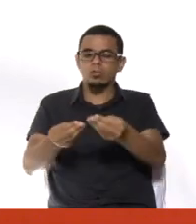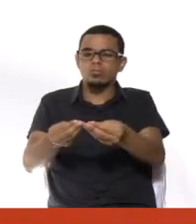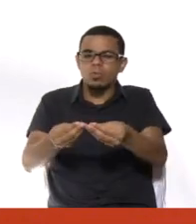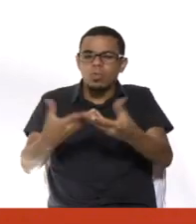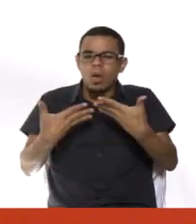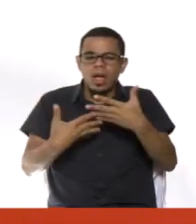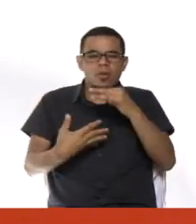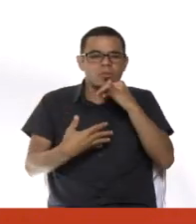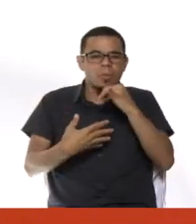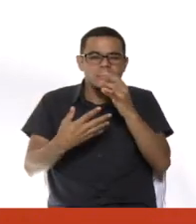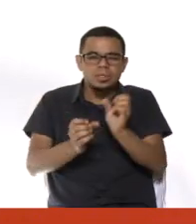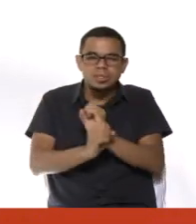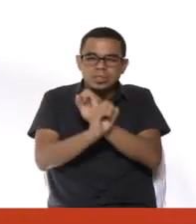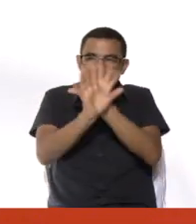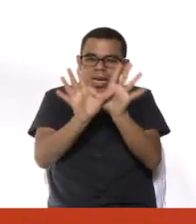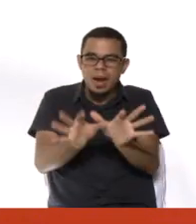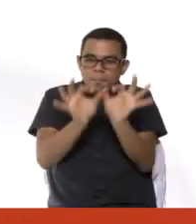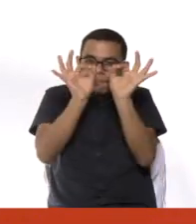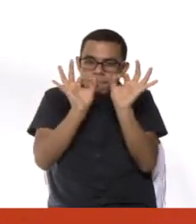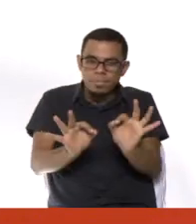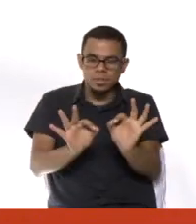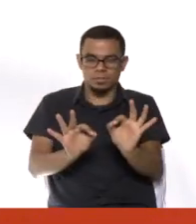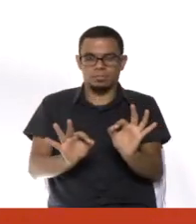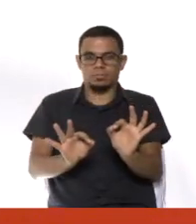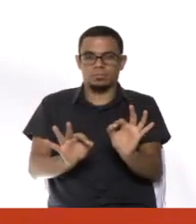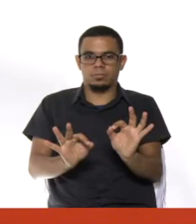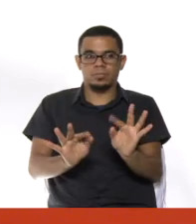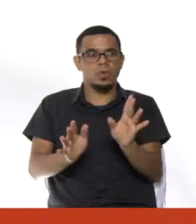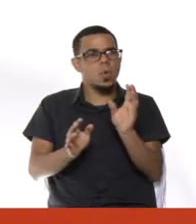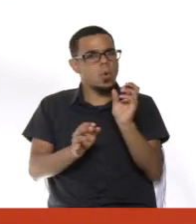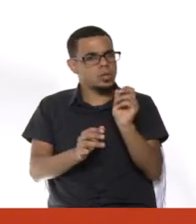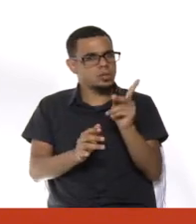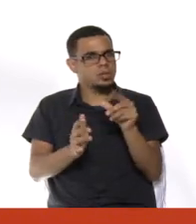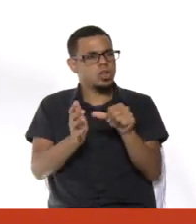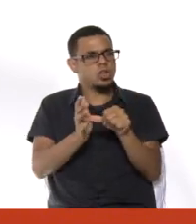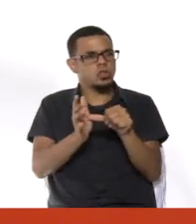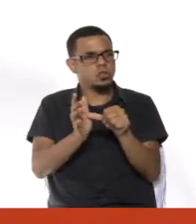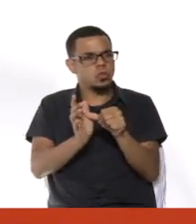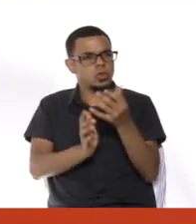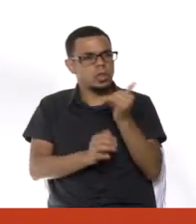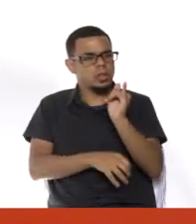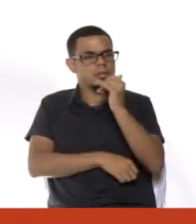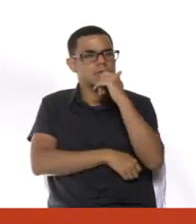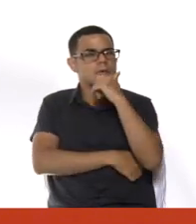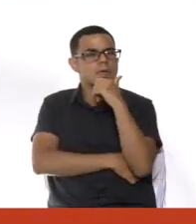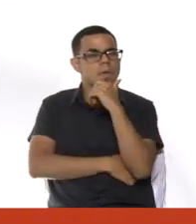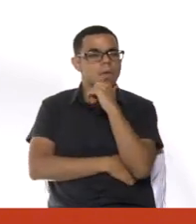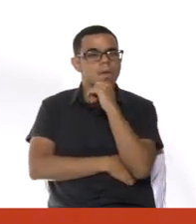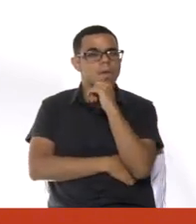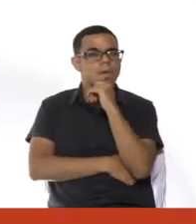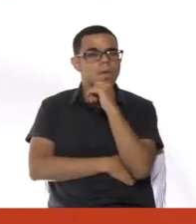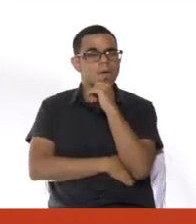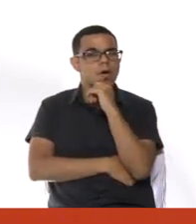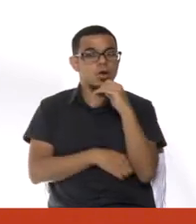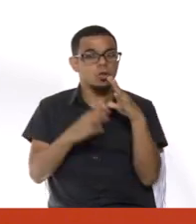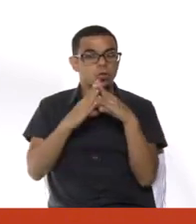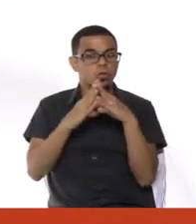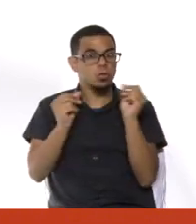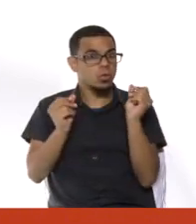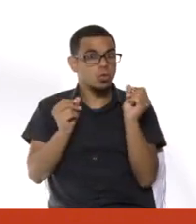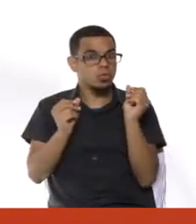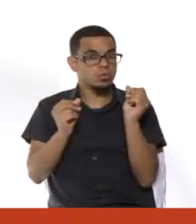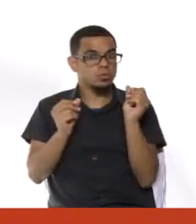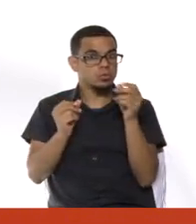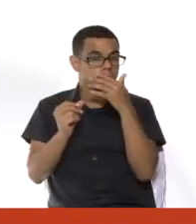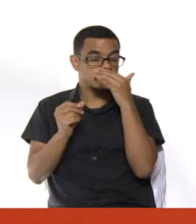una información clara y precisa. ¿Y dónde los podemos encontrar? Debemos tener presente que todos los